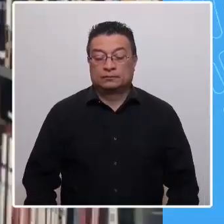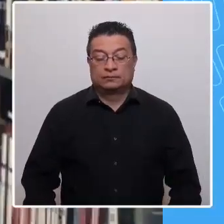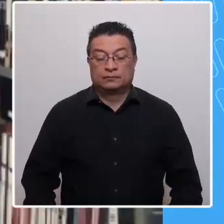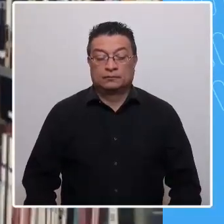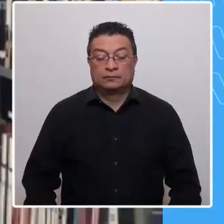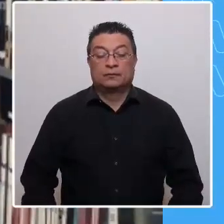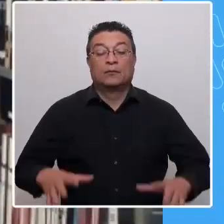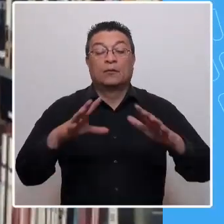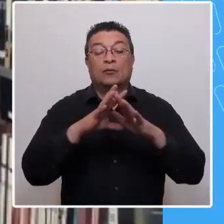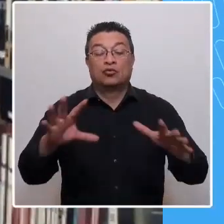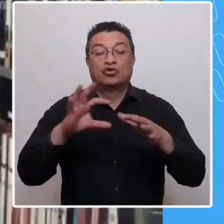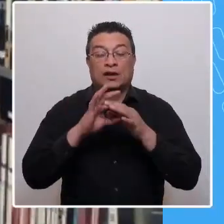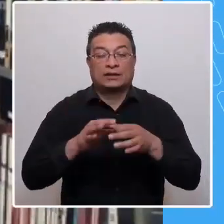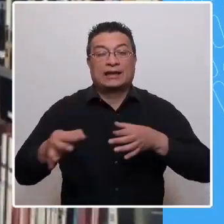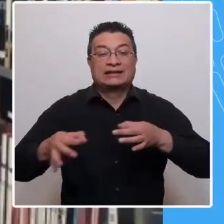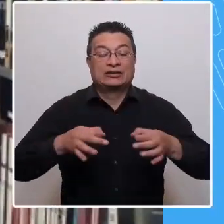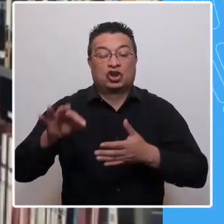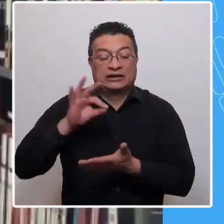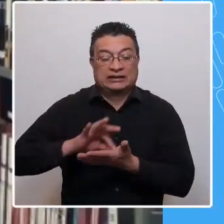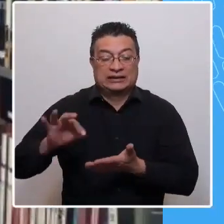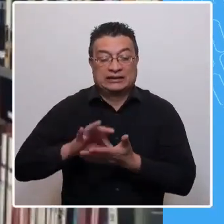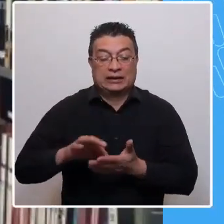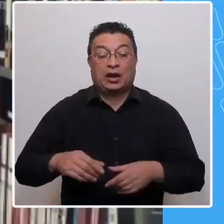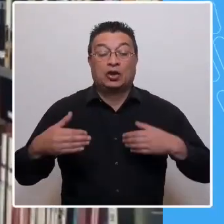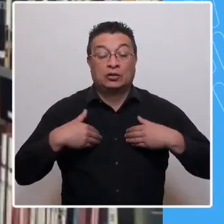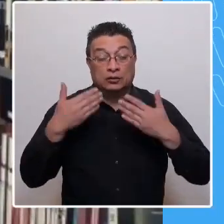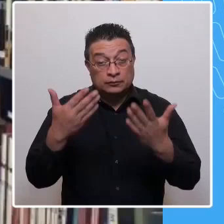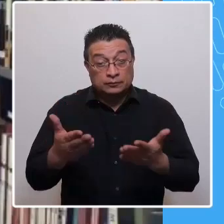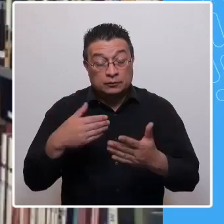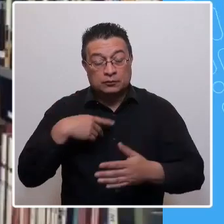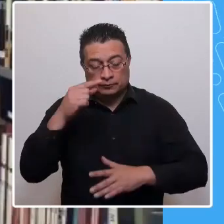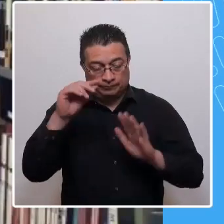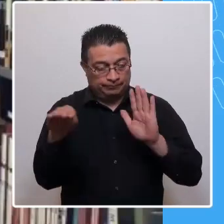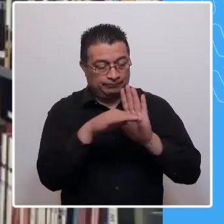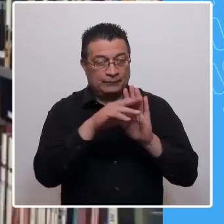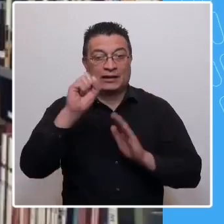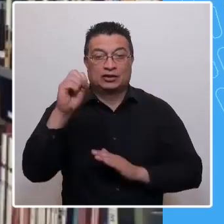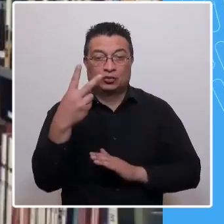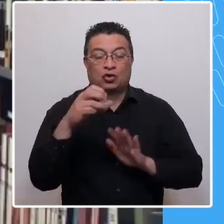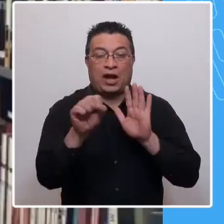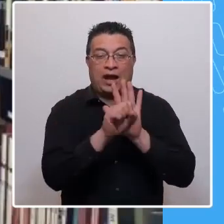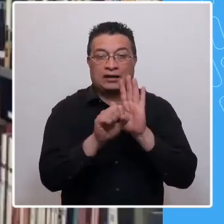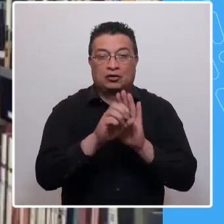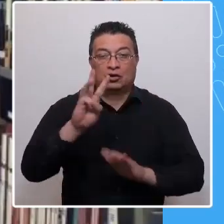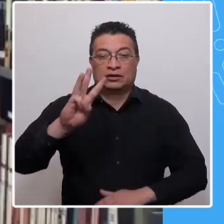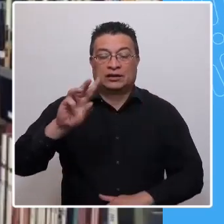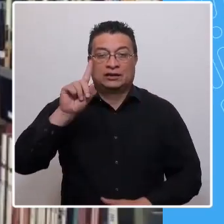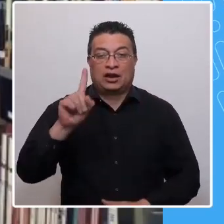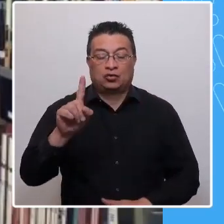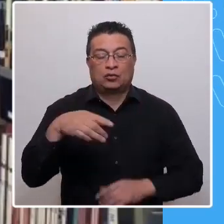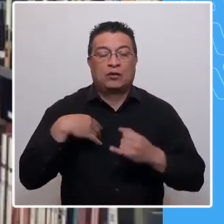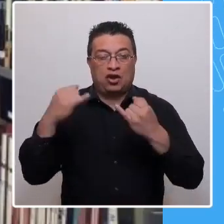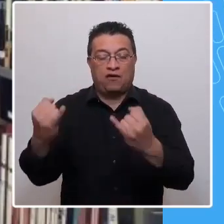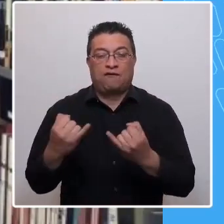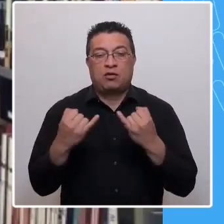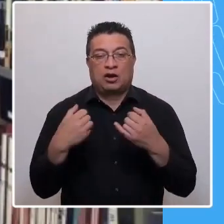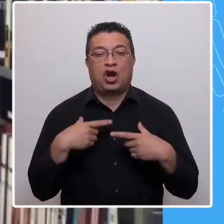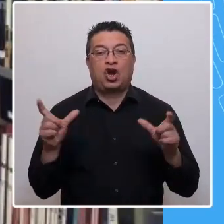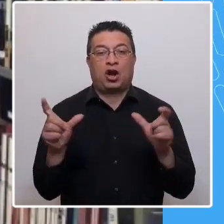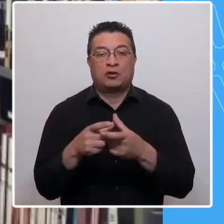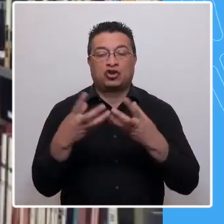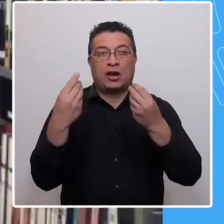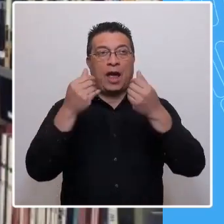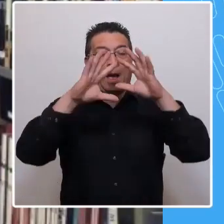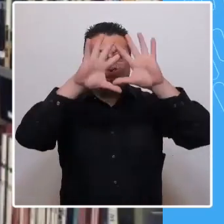Muchas gracias, señor secretario. Me voy a referir al inciso segundo del artículo 31 de este informe de la Comisión de Medio